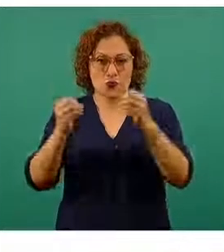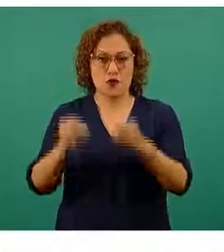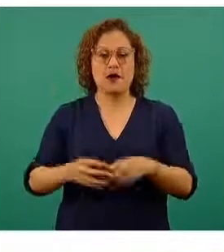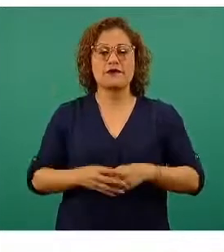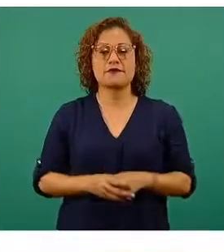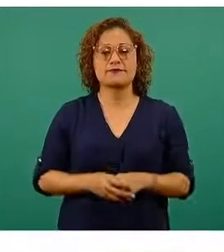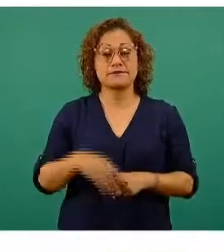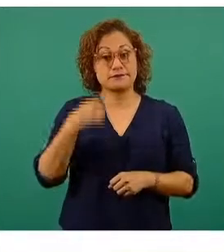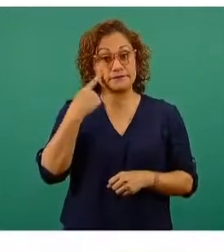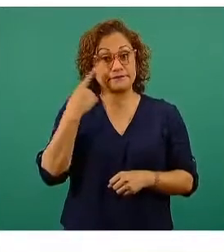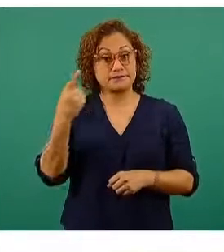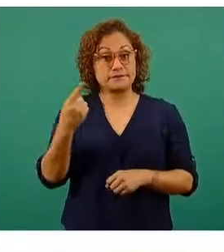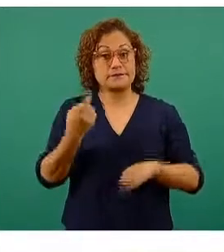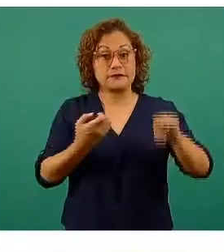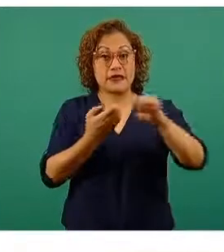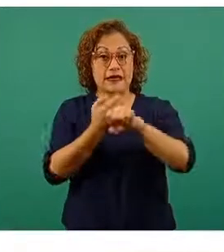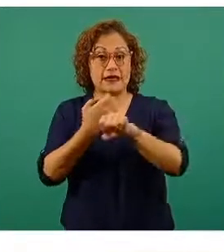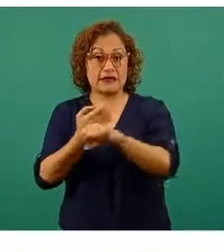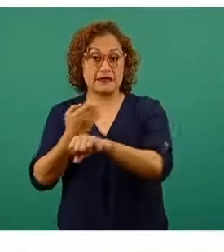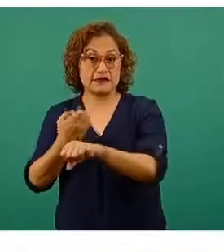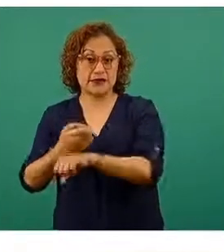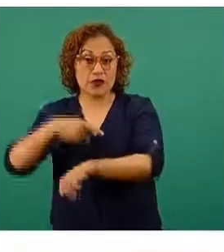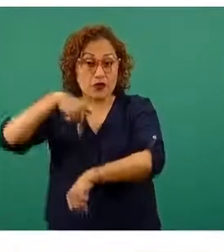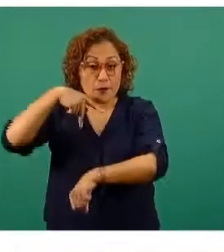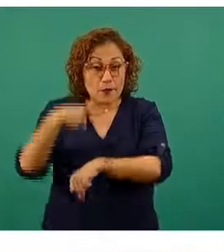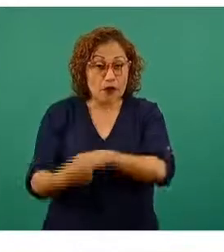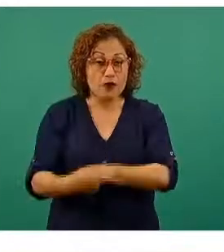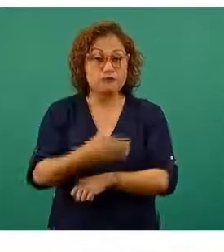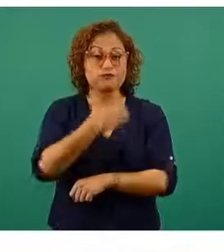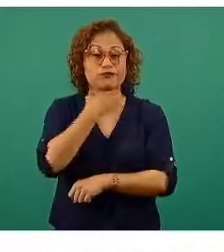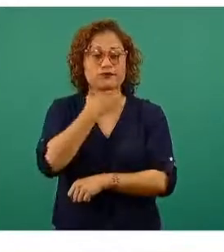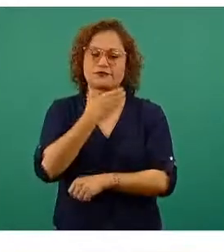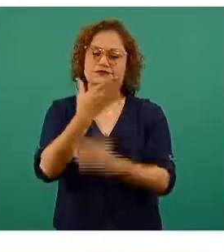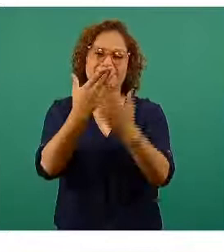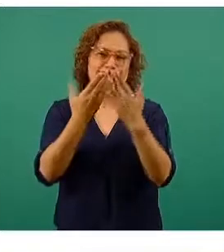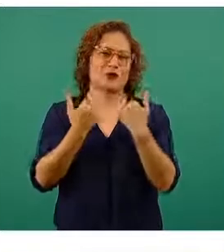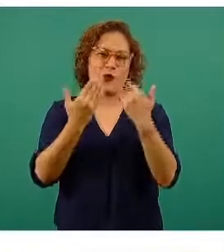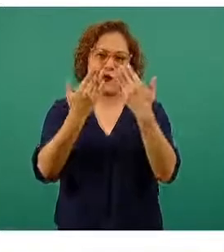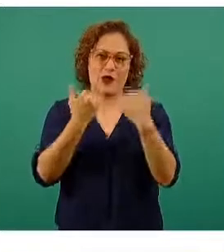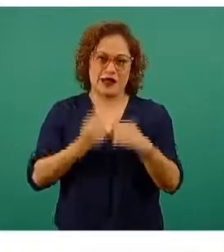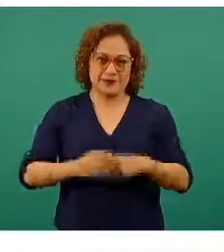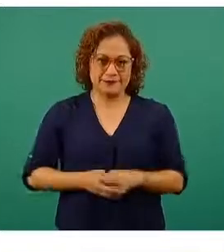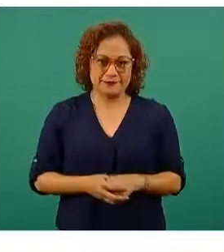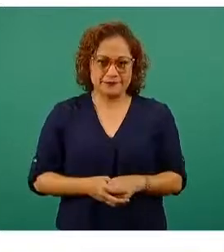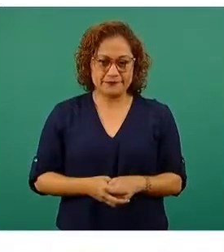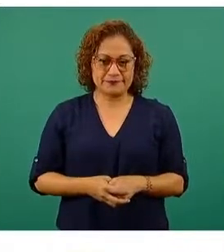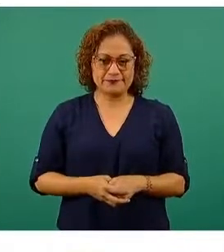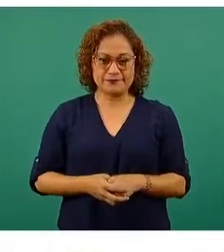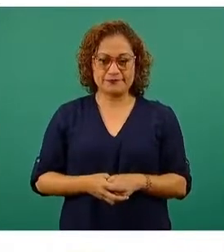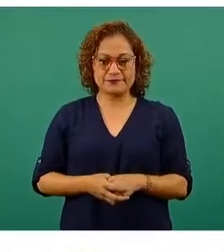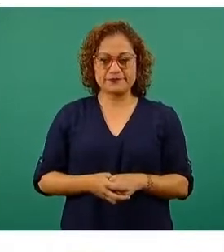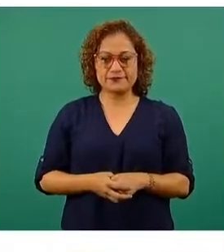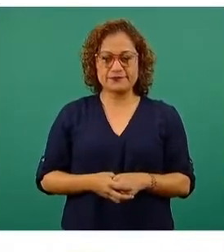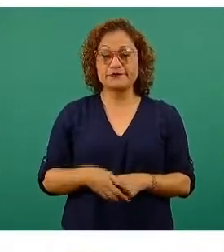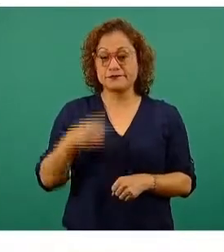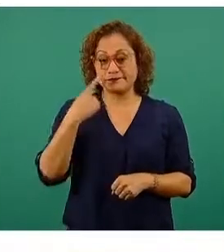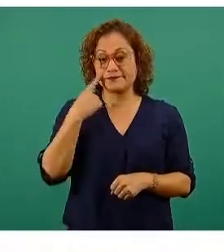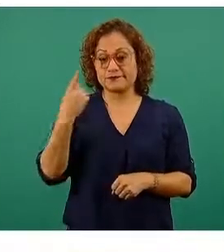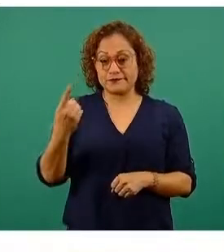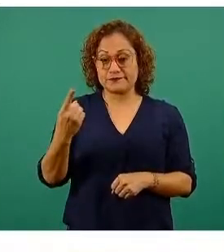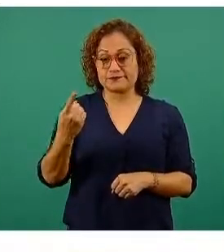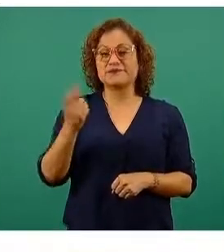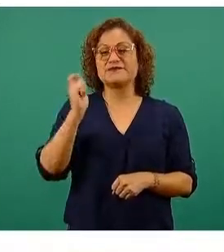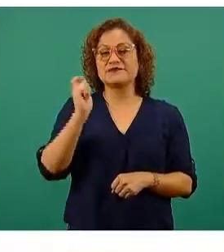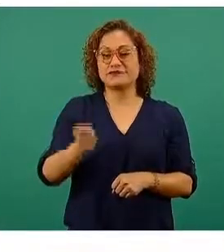que ninguna de las entidades federativas tiene más de un 30% de ocupación, lo cual nos está dejando más de